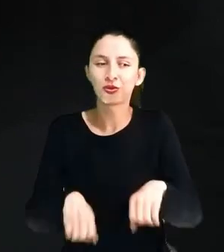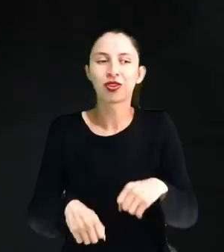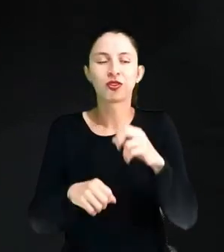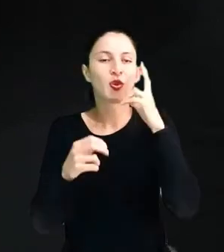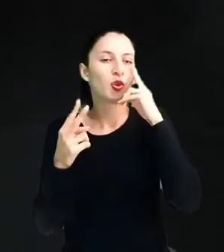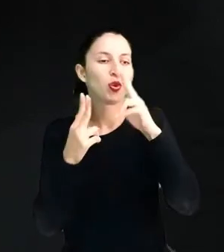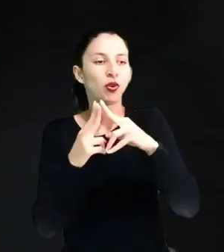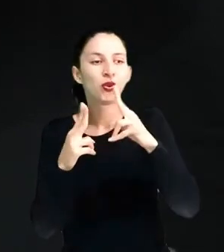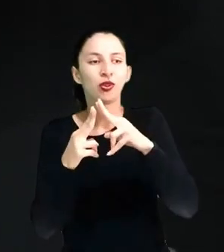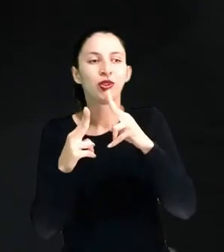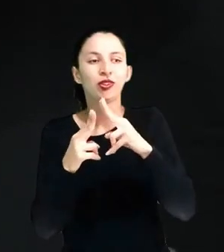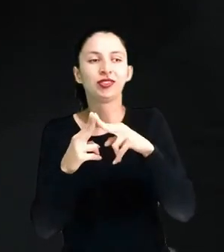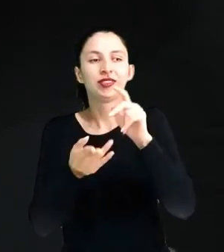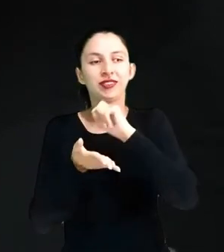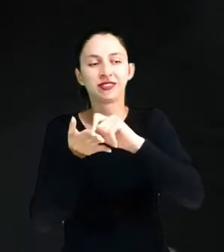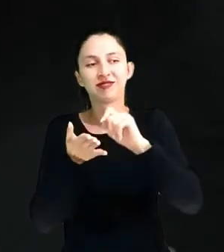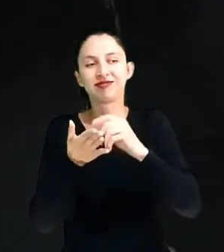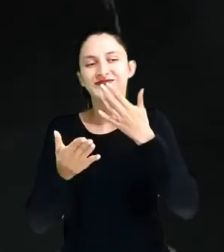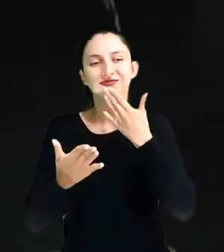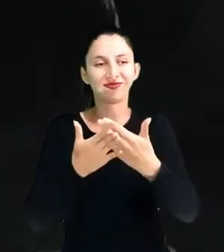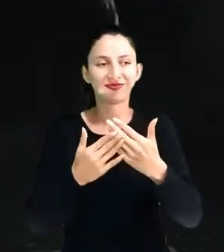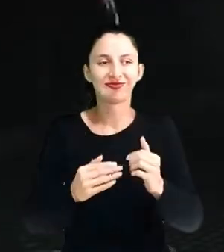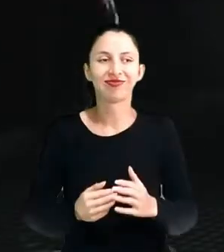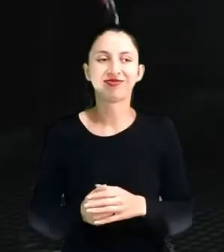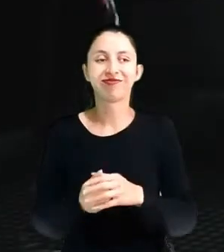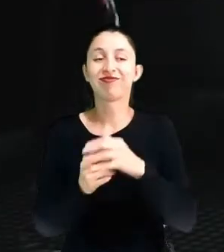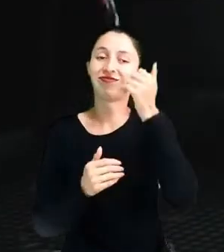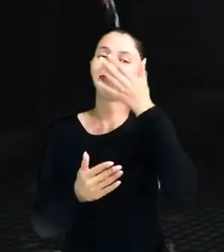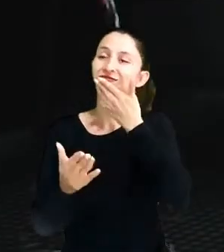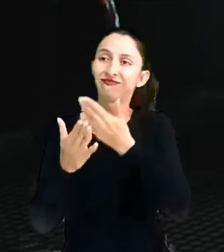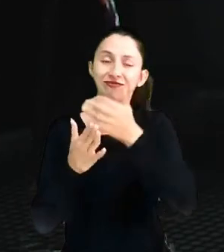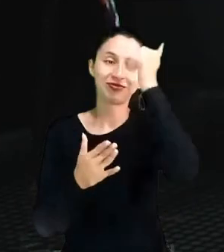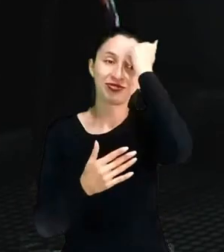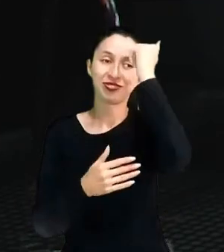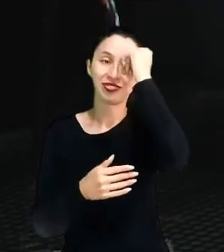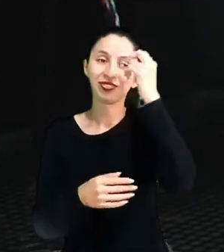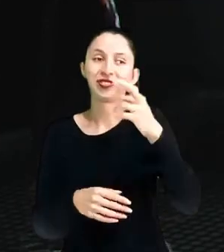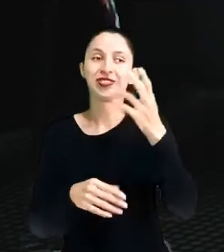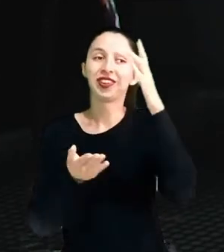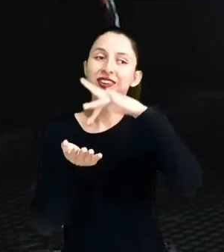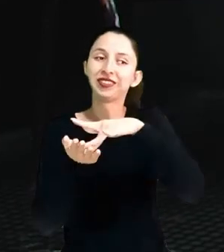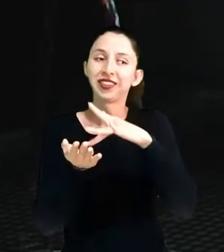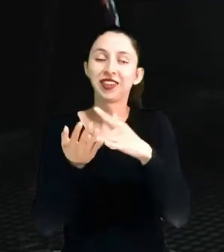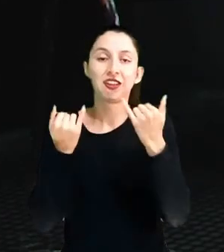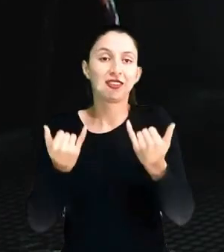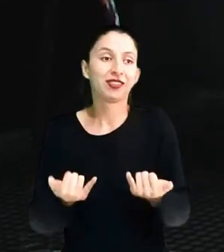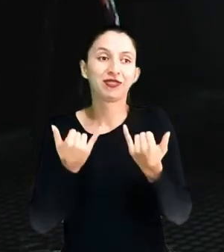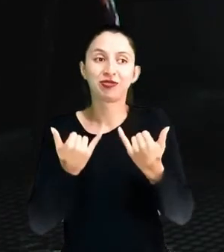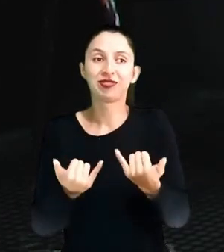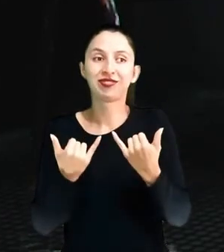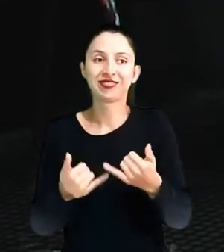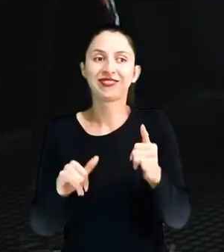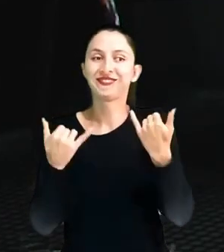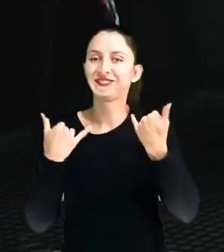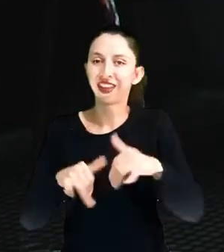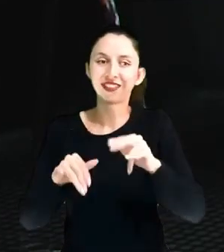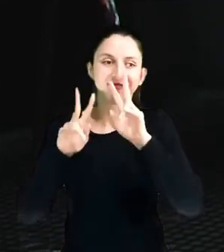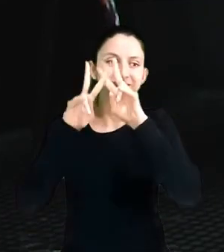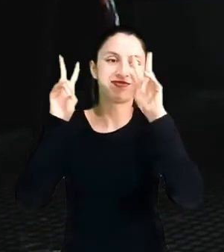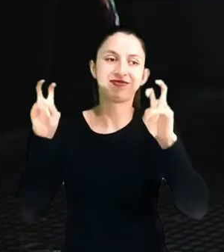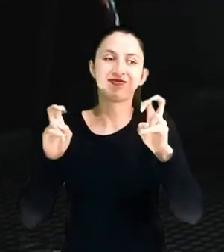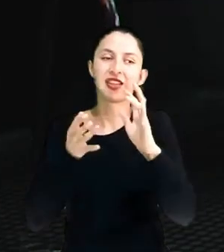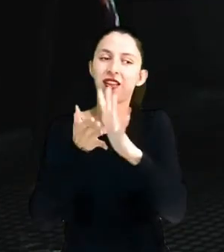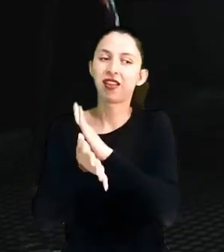que puedan incursionar también en ellas. Muchas gracias. Gracias, profe, también por su tiempo. Y bueno, hoy nos hemos acercado a